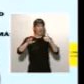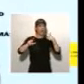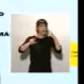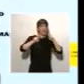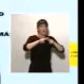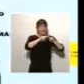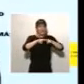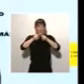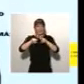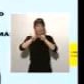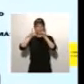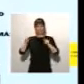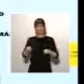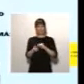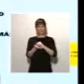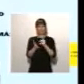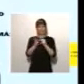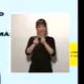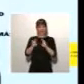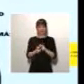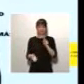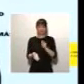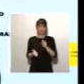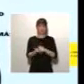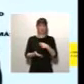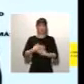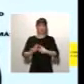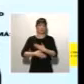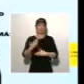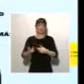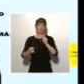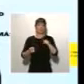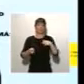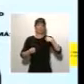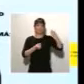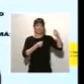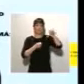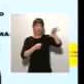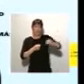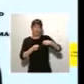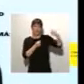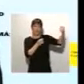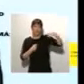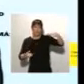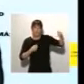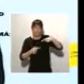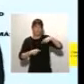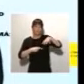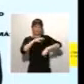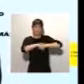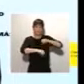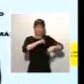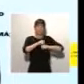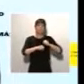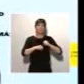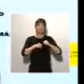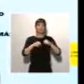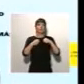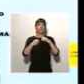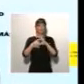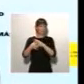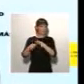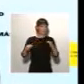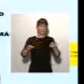de forma inmediata, proceder al transporte, a la compra, al transporte, a la adquisición. Y así hemos comprado ya